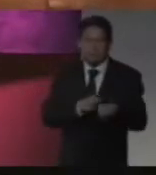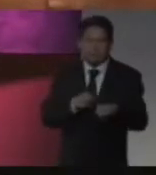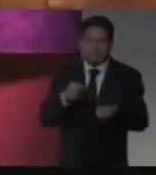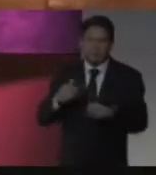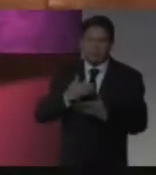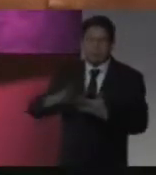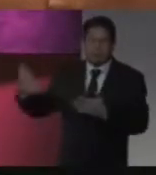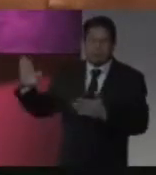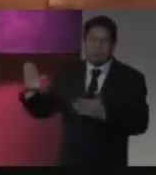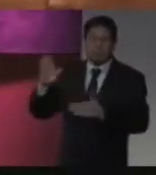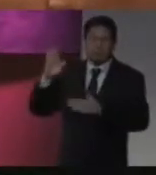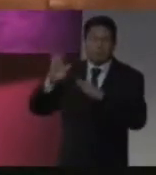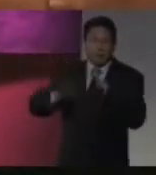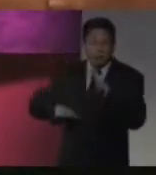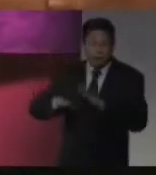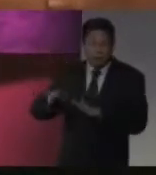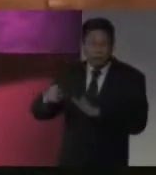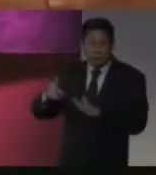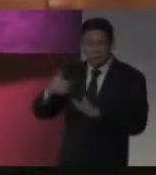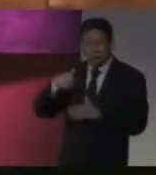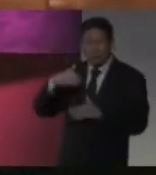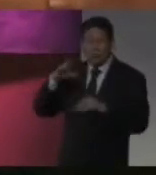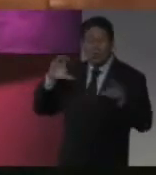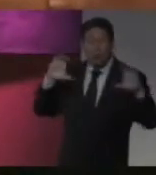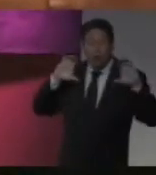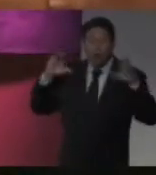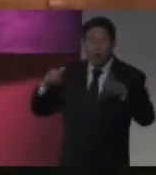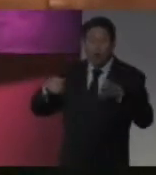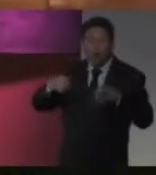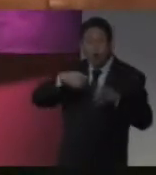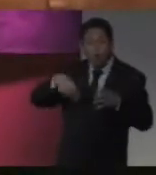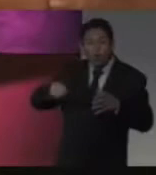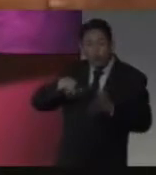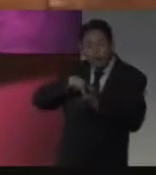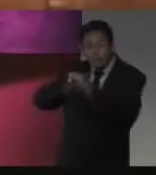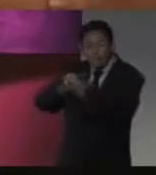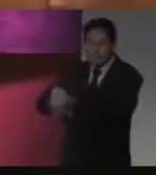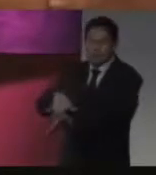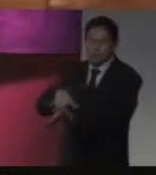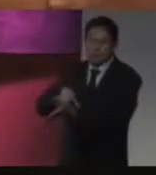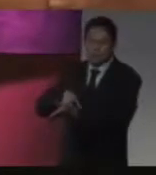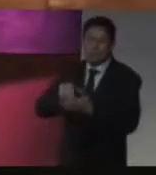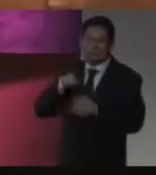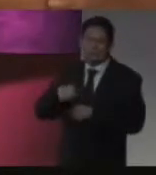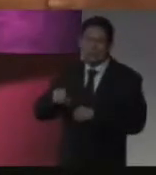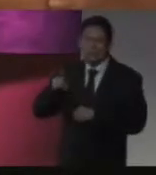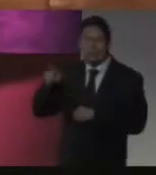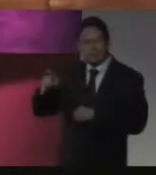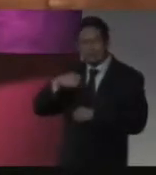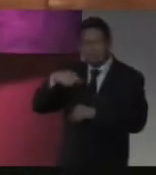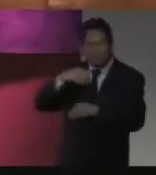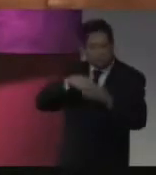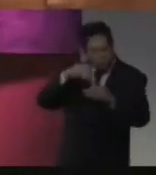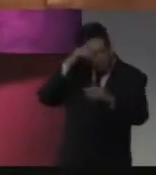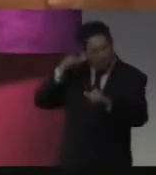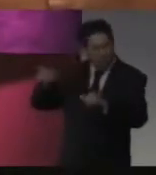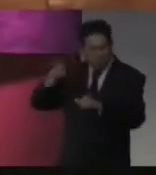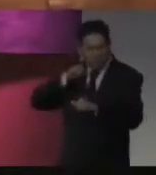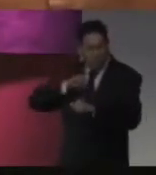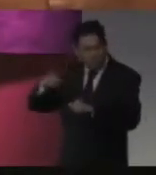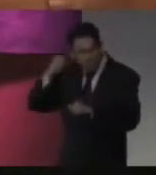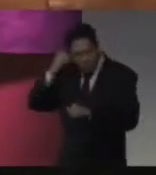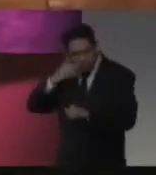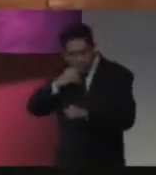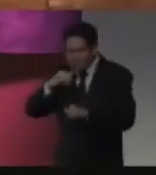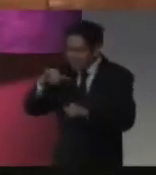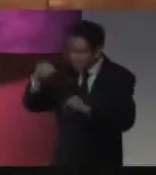veces incluso con acuerdos de la comunidad y de las asambleas, de tal manera que las mujeres, muchas de ellas,